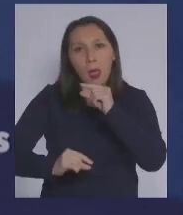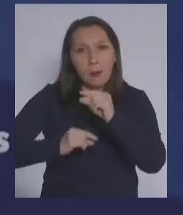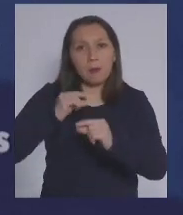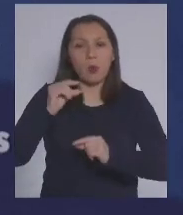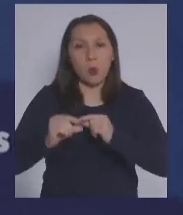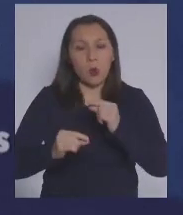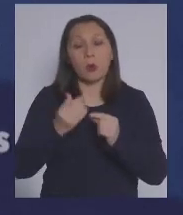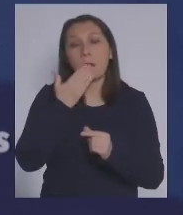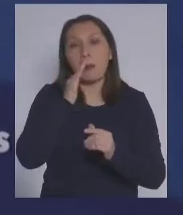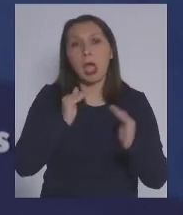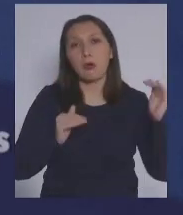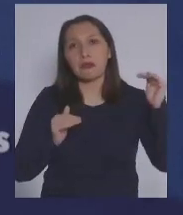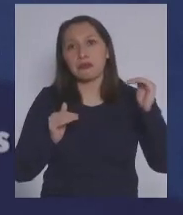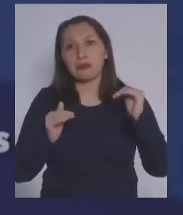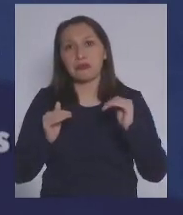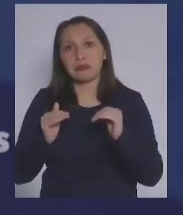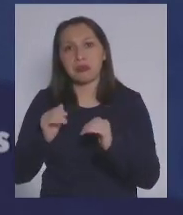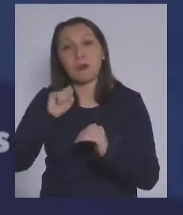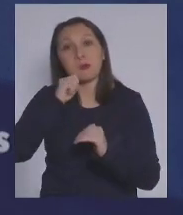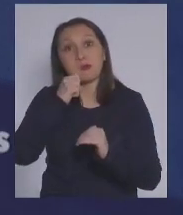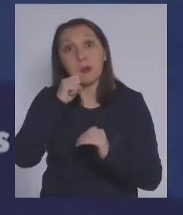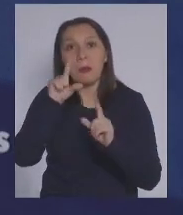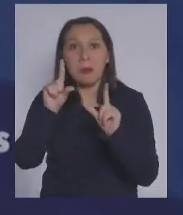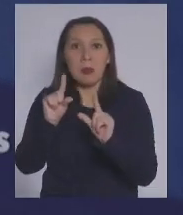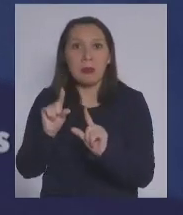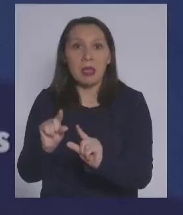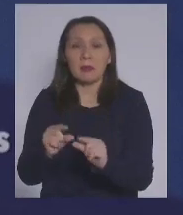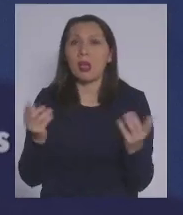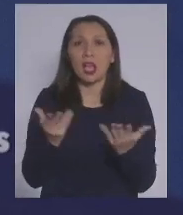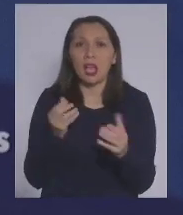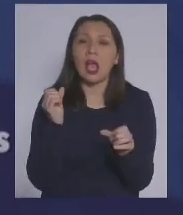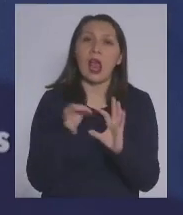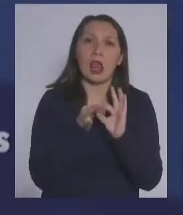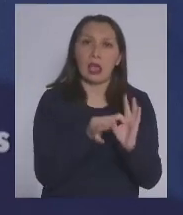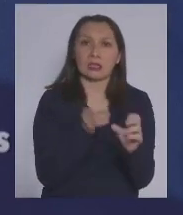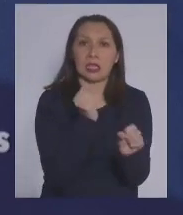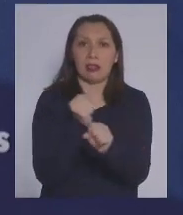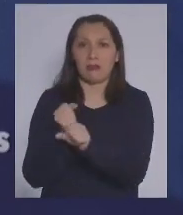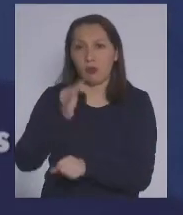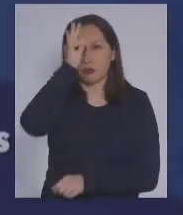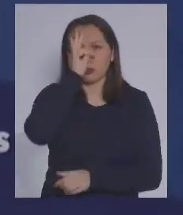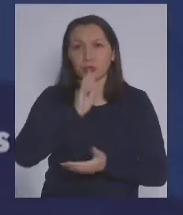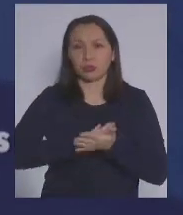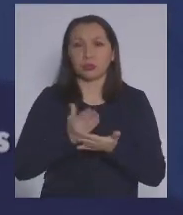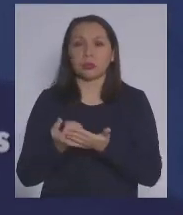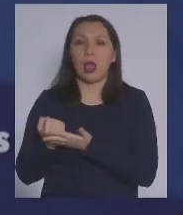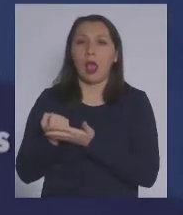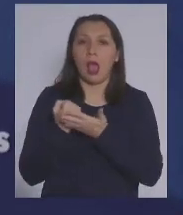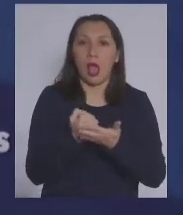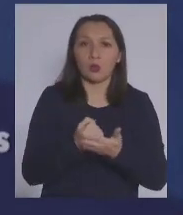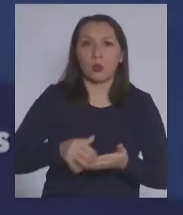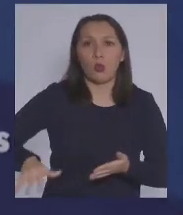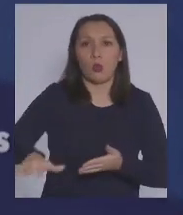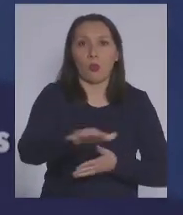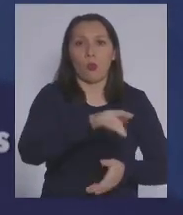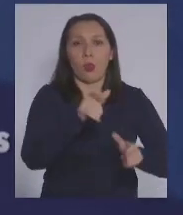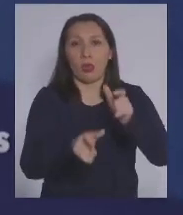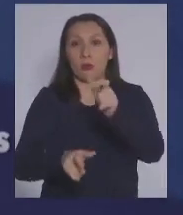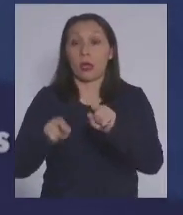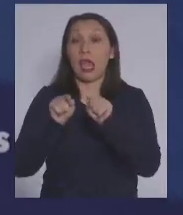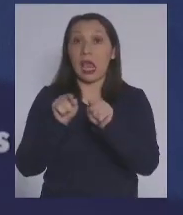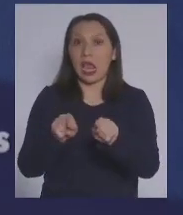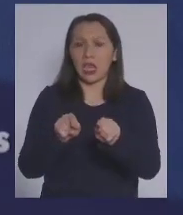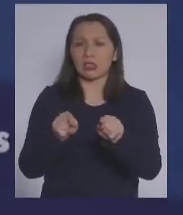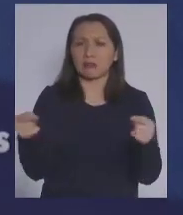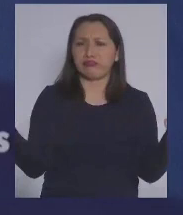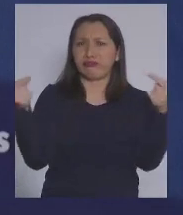observa una mejoría que se debe a que al trabajo del personal de salud y a la colaboración de la población y esto se